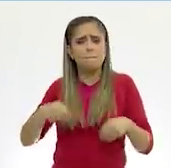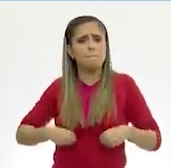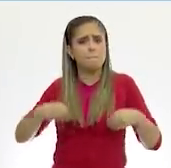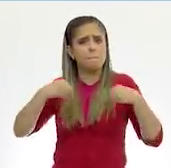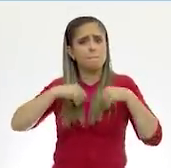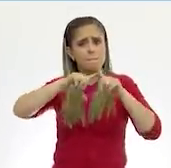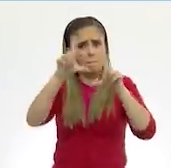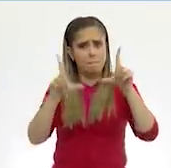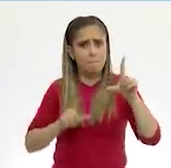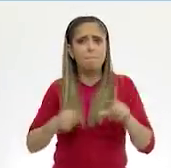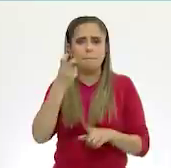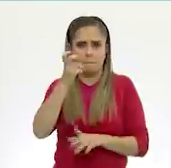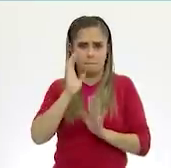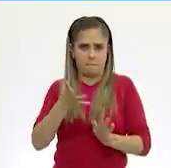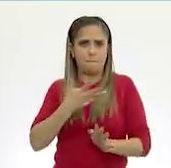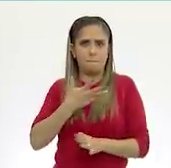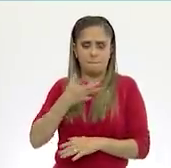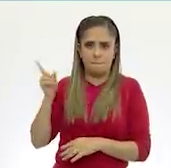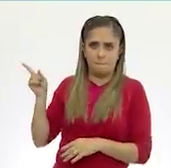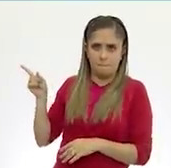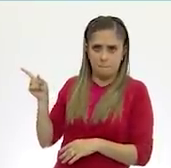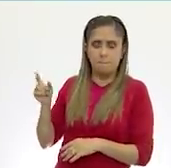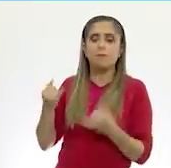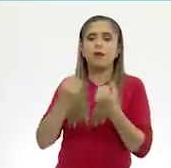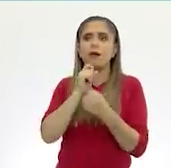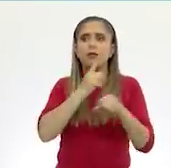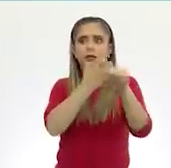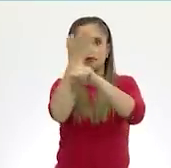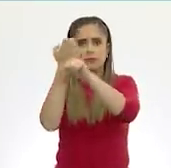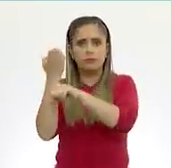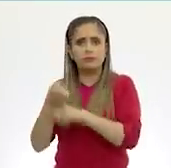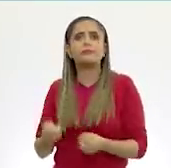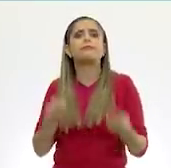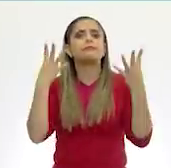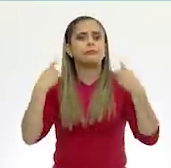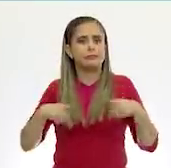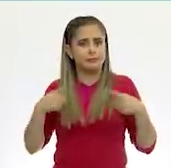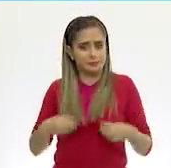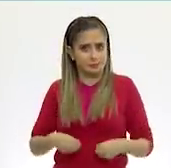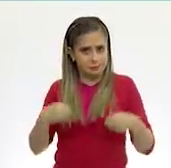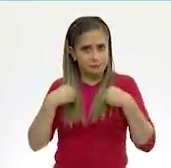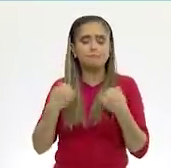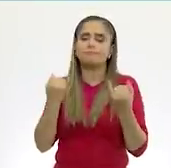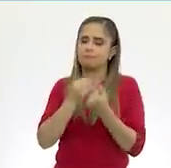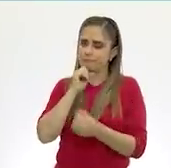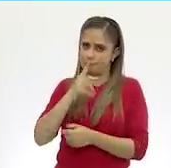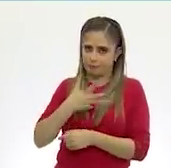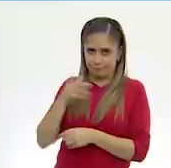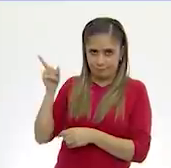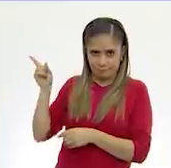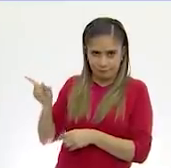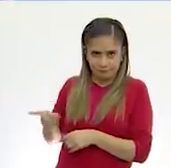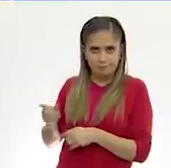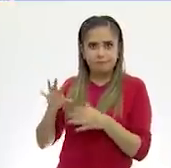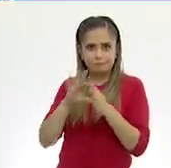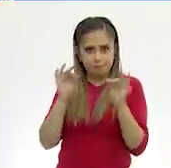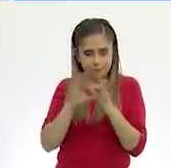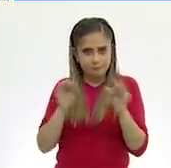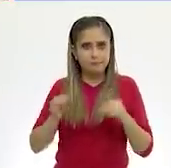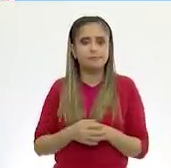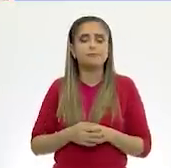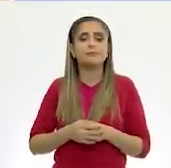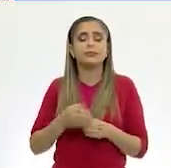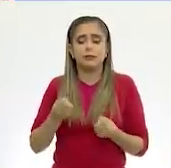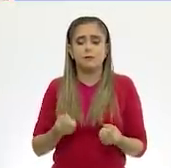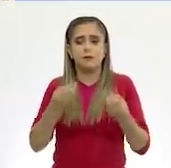Incluso se especifican datos por entidad. Se entiende por población absoluta al número de habitantes